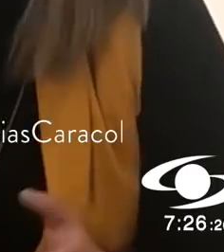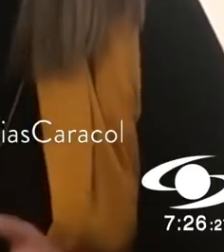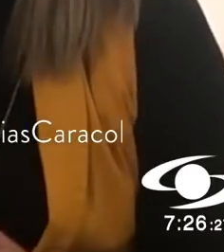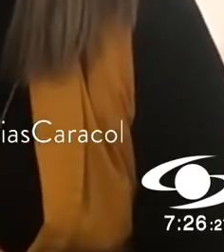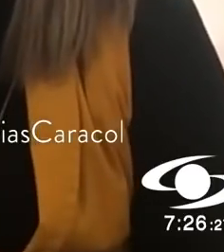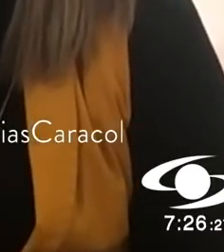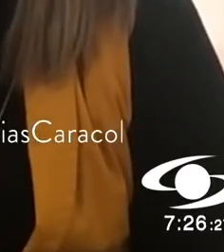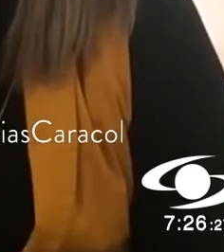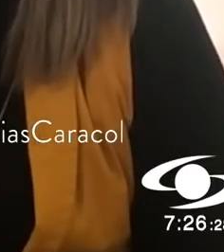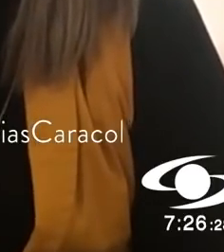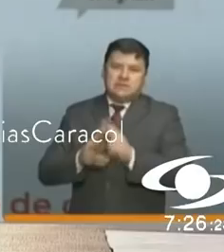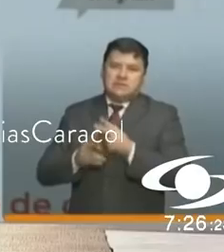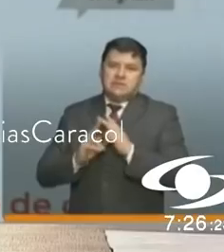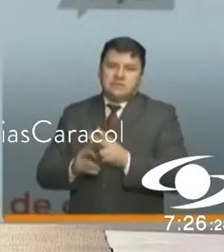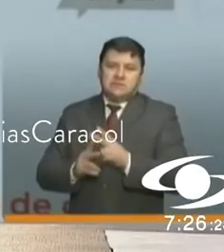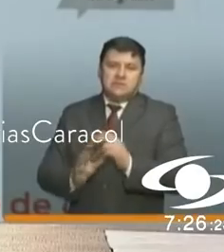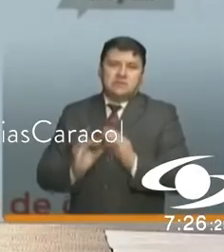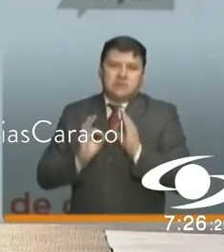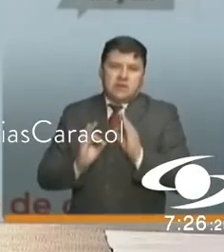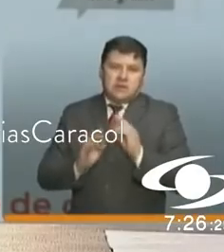en créditos.